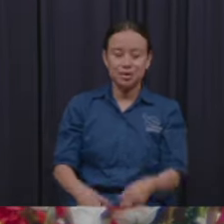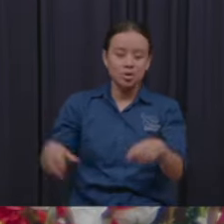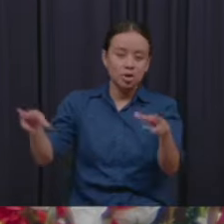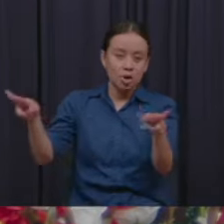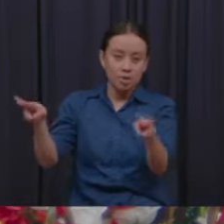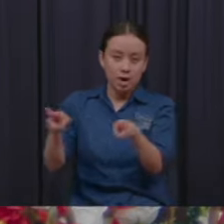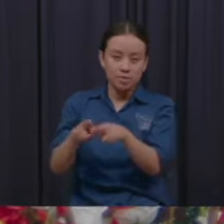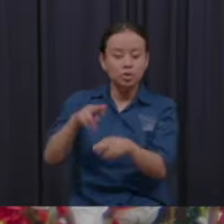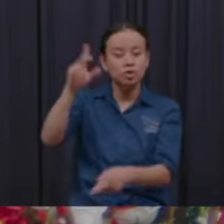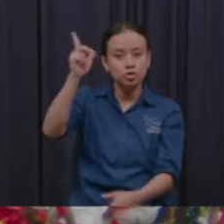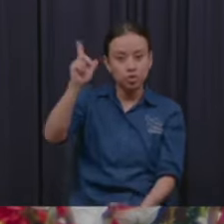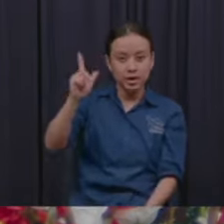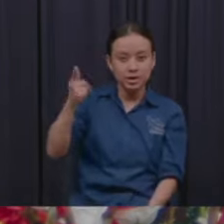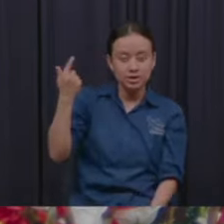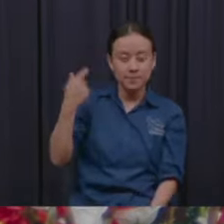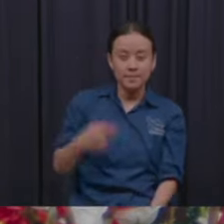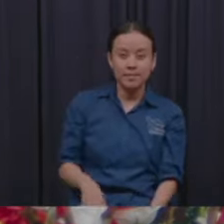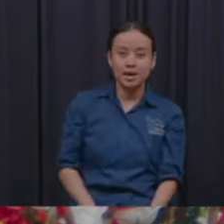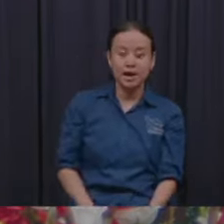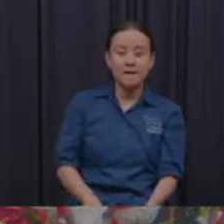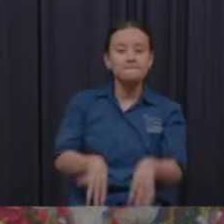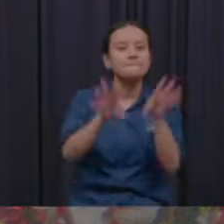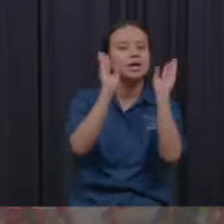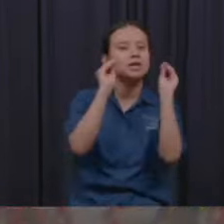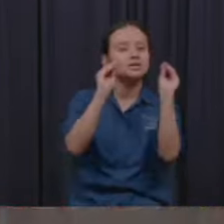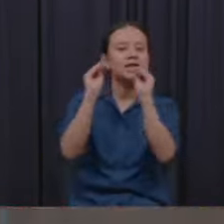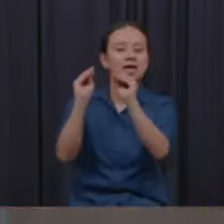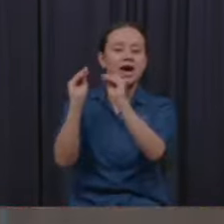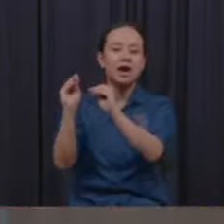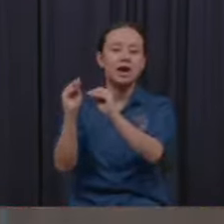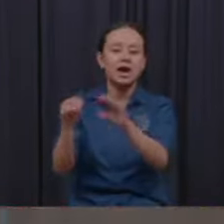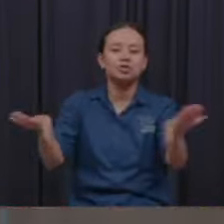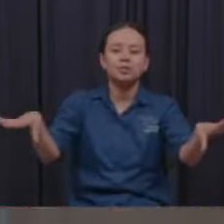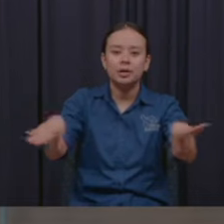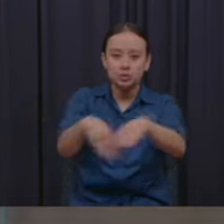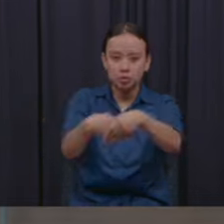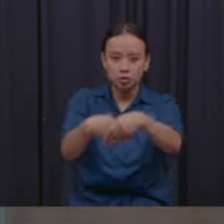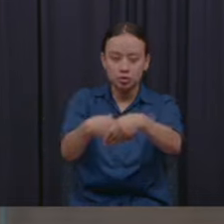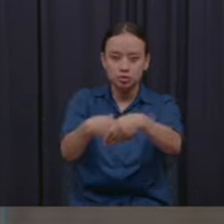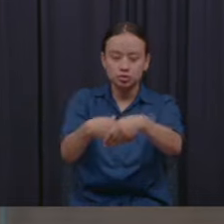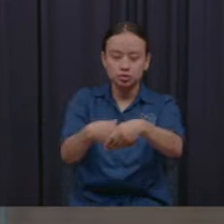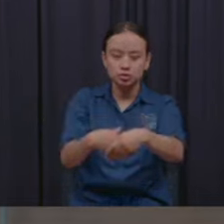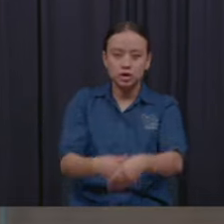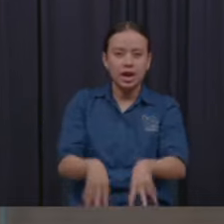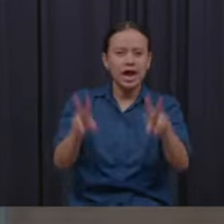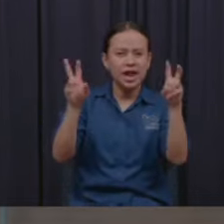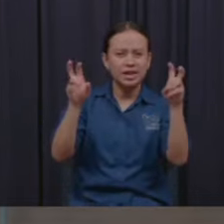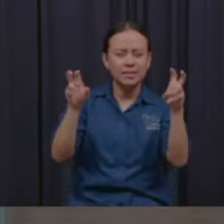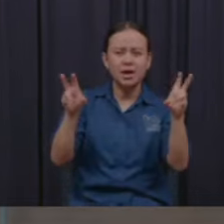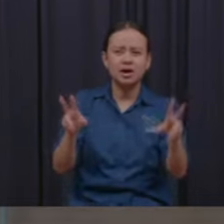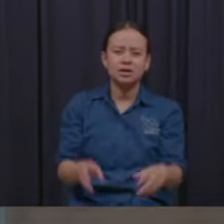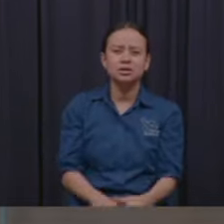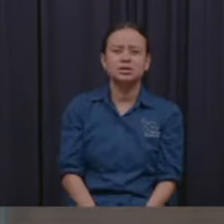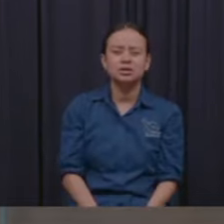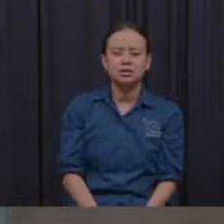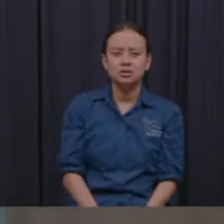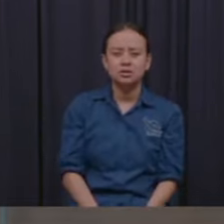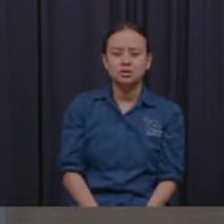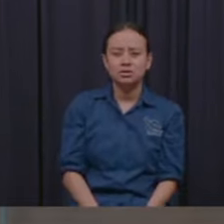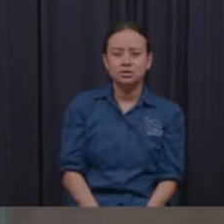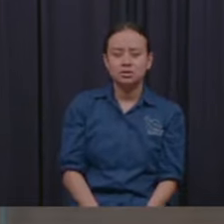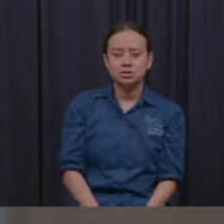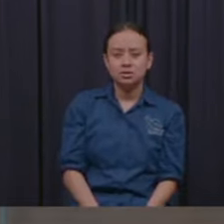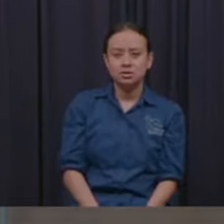aleluya, para hablar a los matrimonios. Y viendo la temática de la semana y el día que